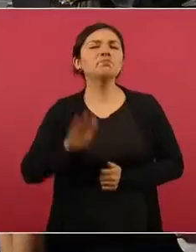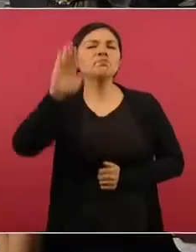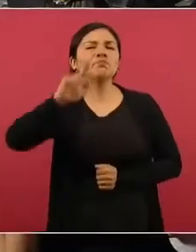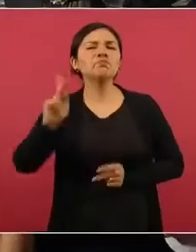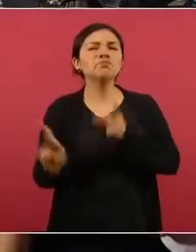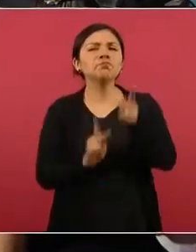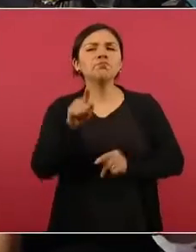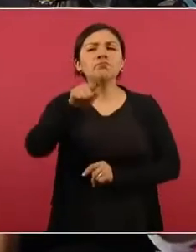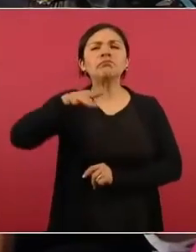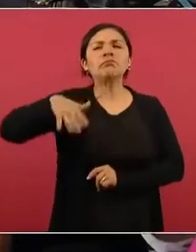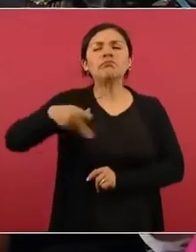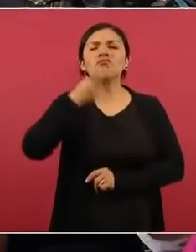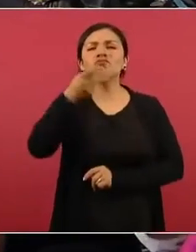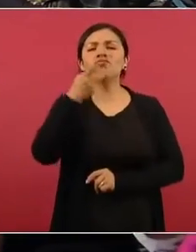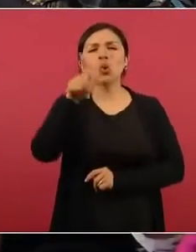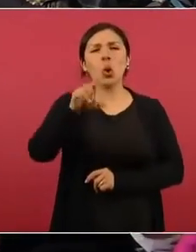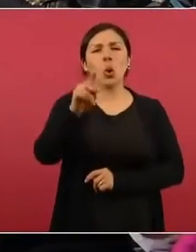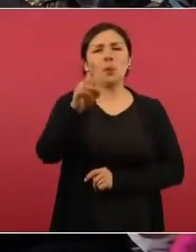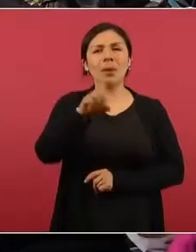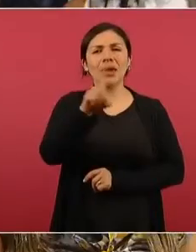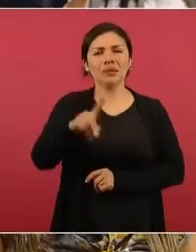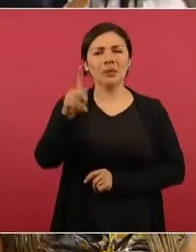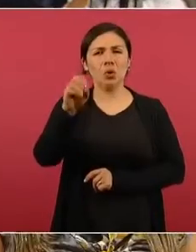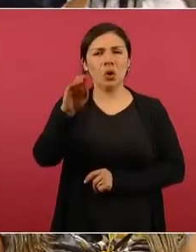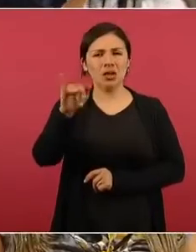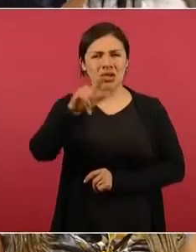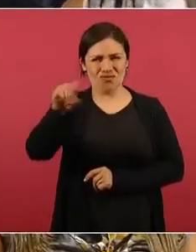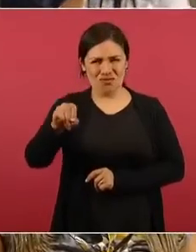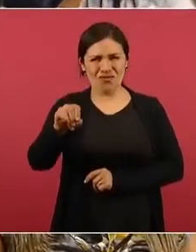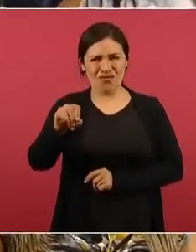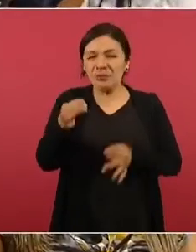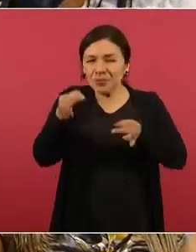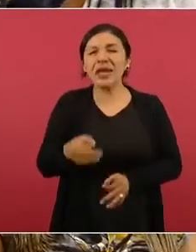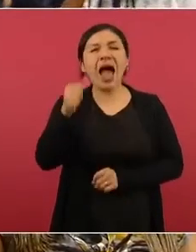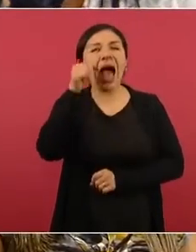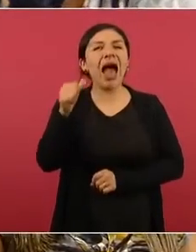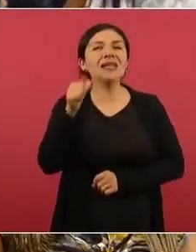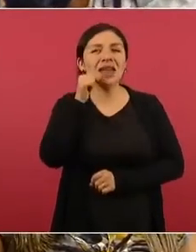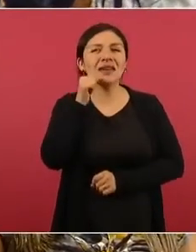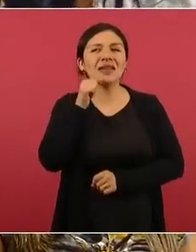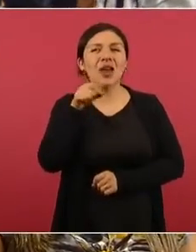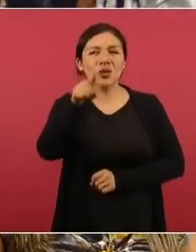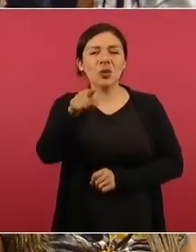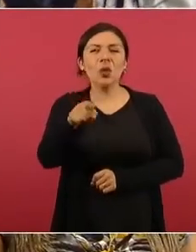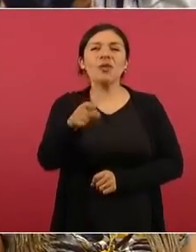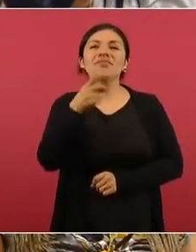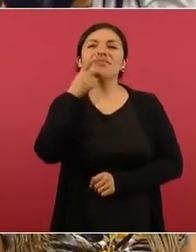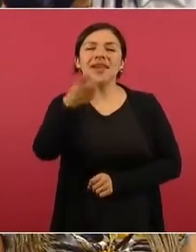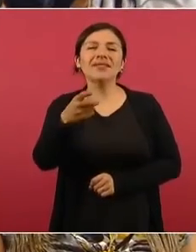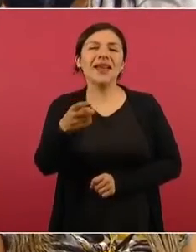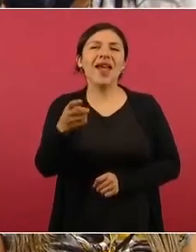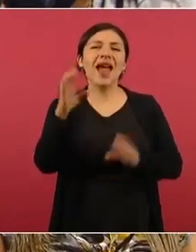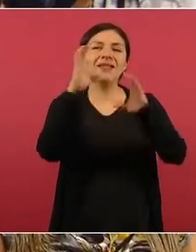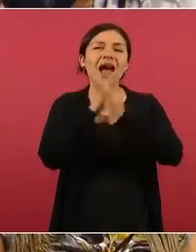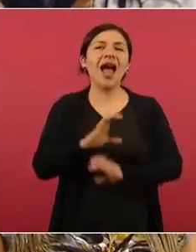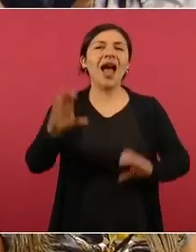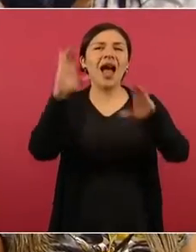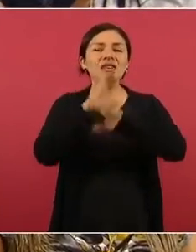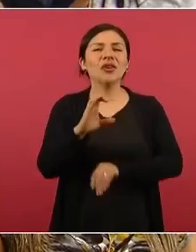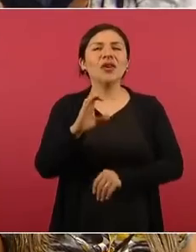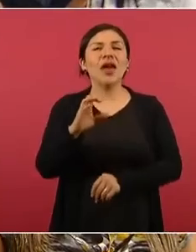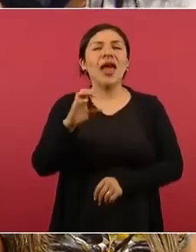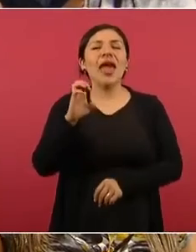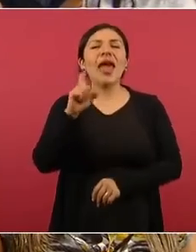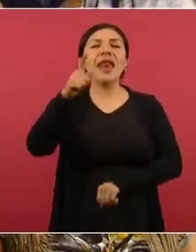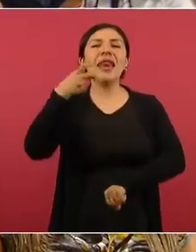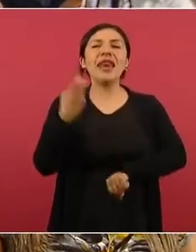el caso de López Portillo. Ayer, por cierto, le dedicaron el necio en Palacio, en el